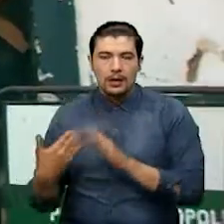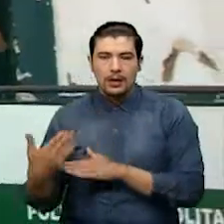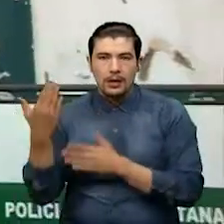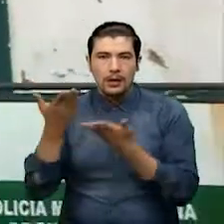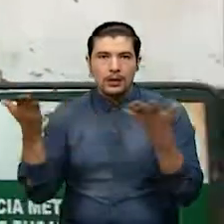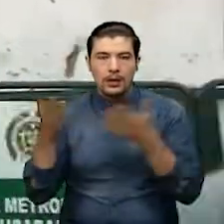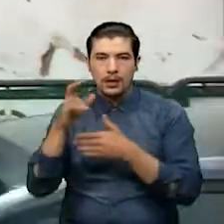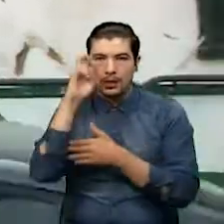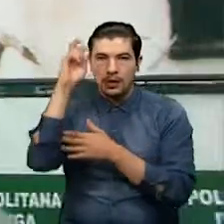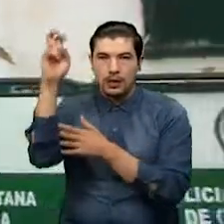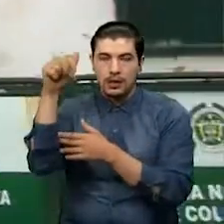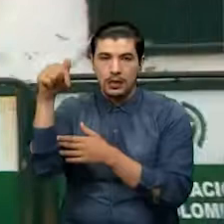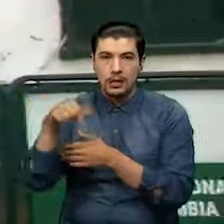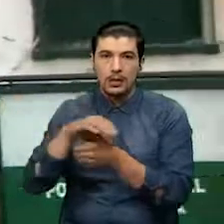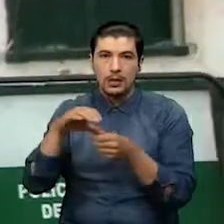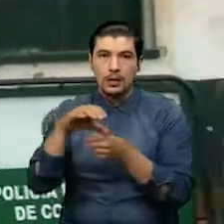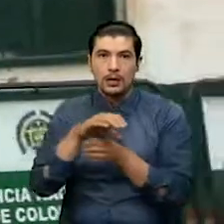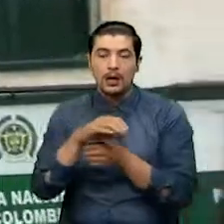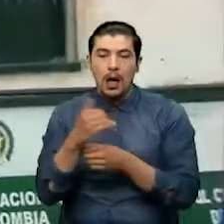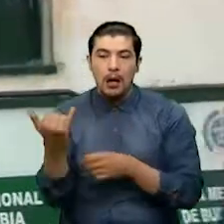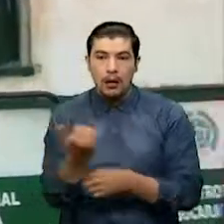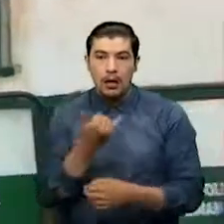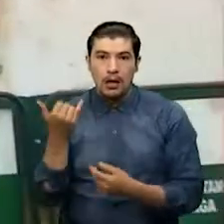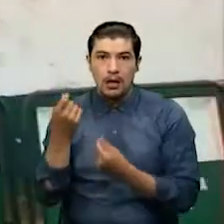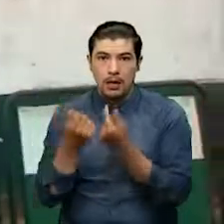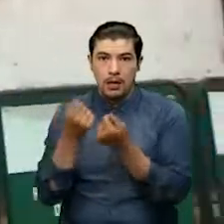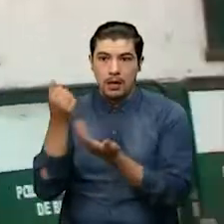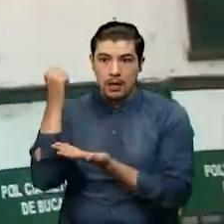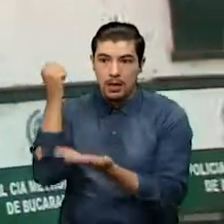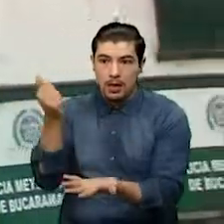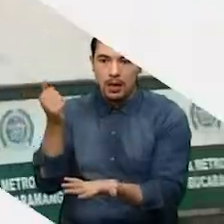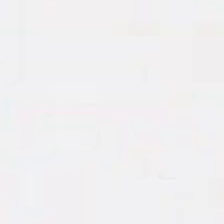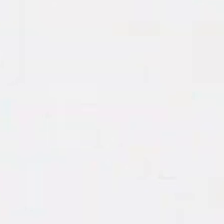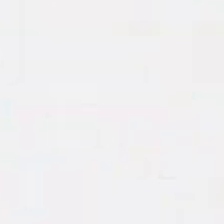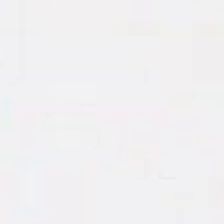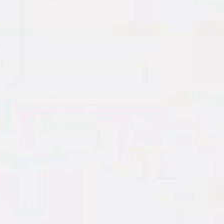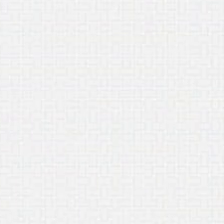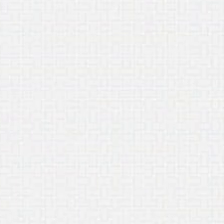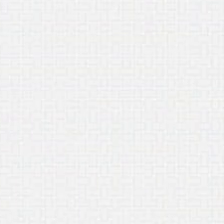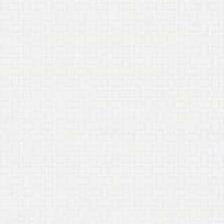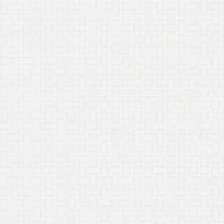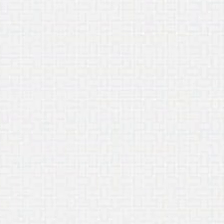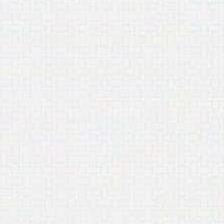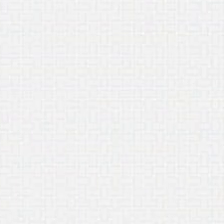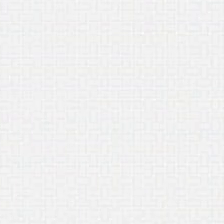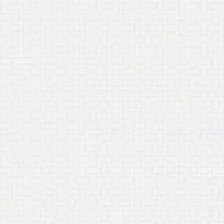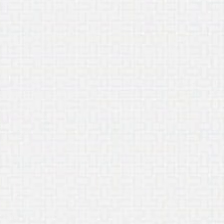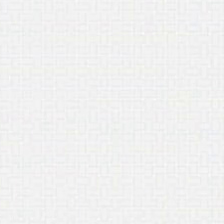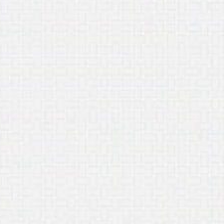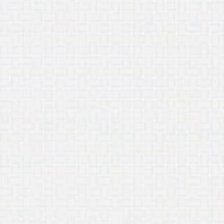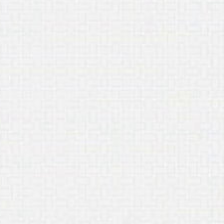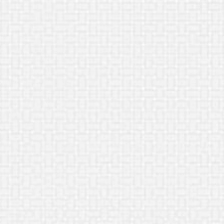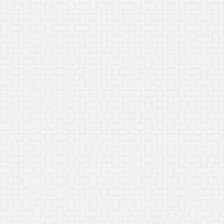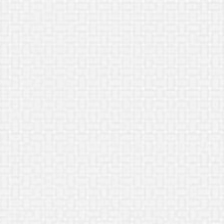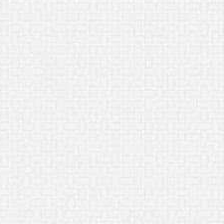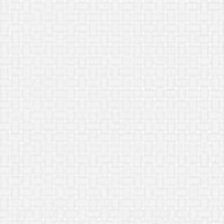de la ciudad y contará con los recursos con los cuales se mantenía el refugio social ganadero puntocom